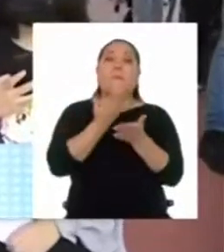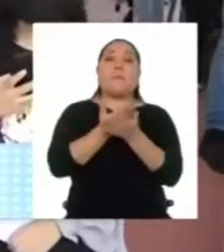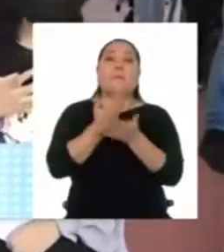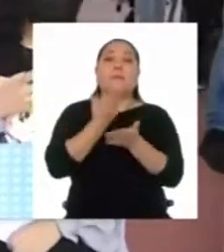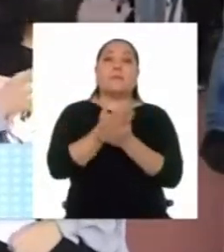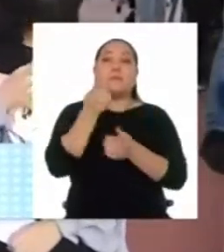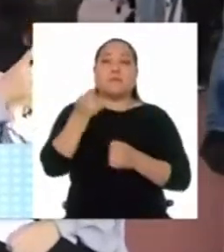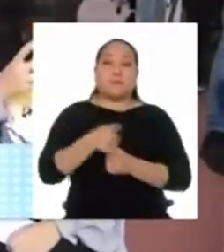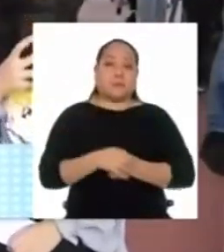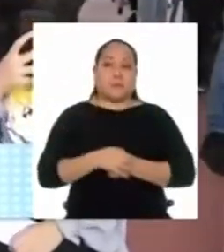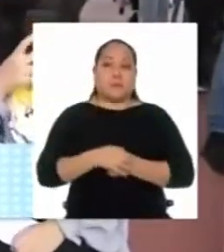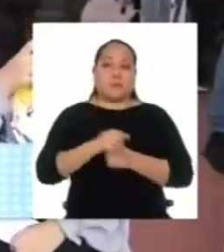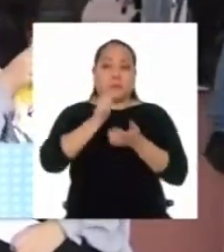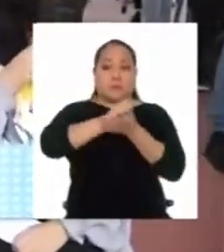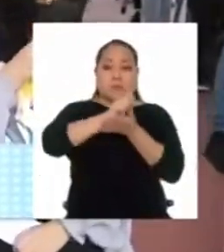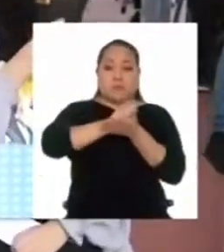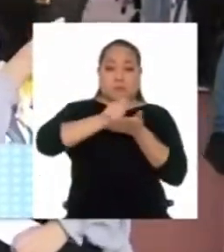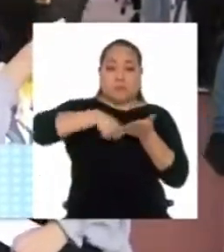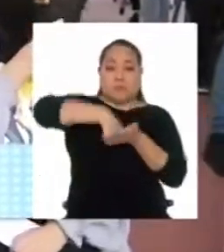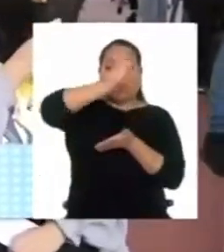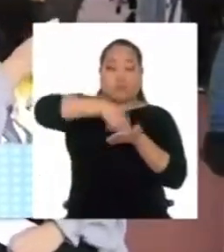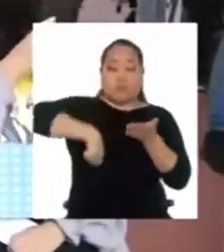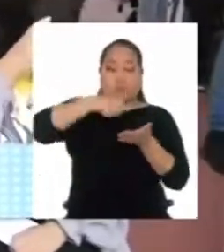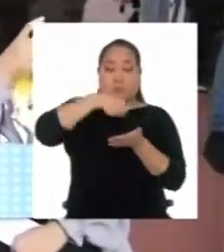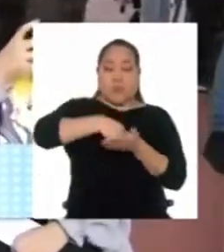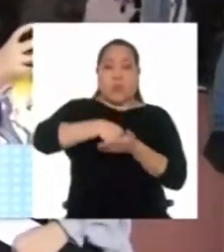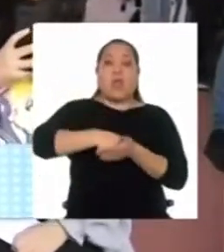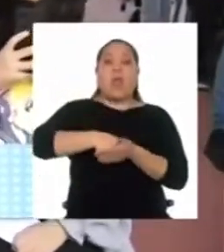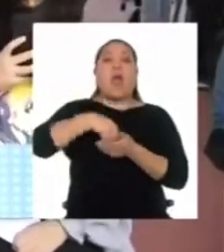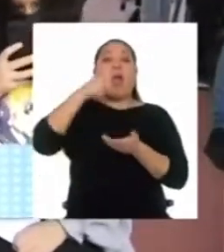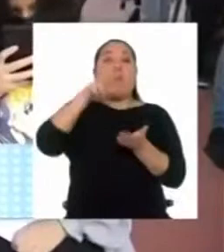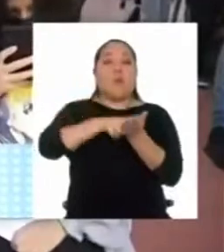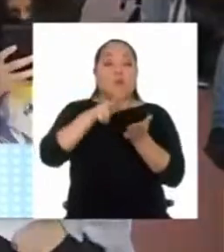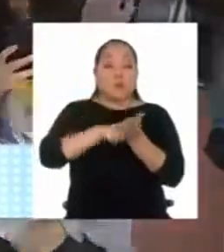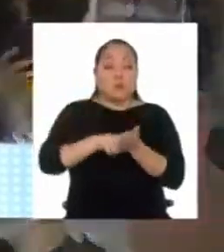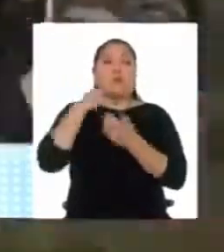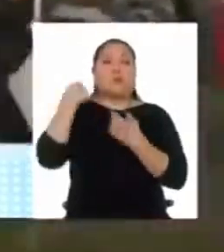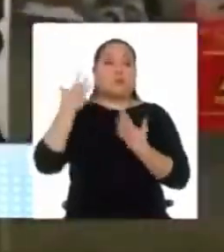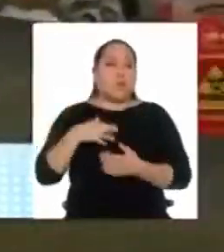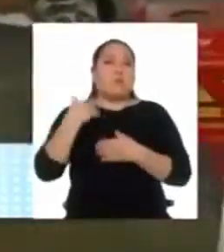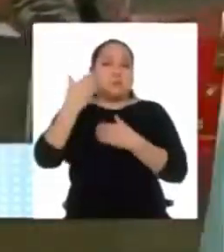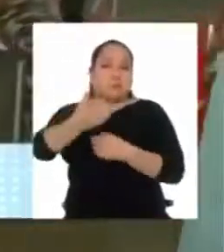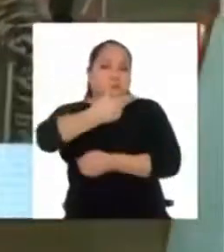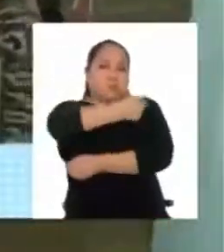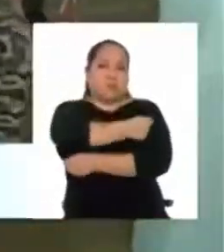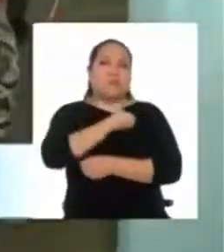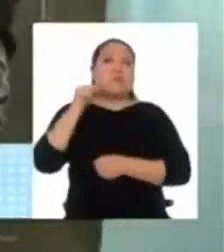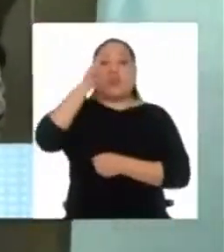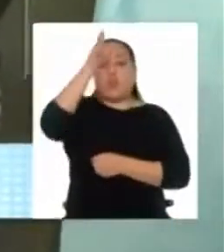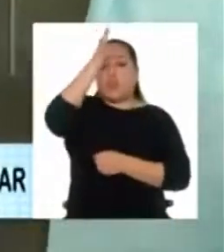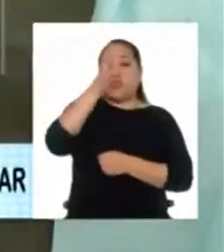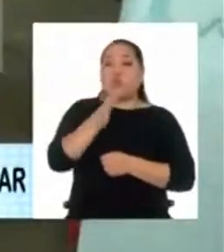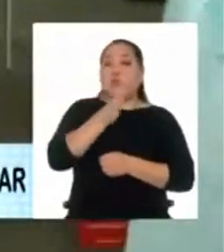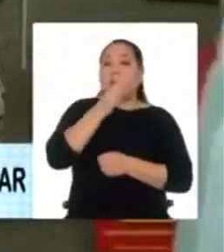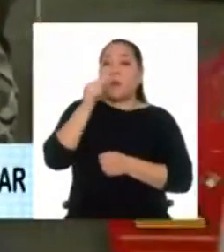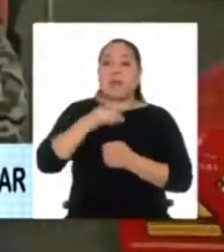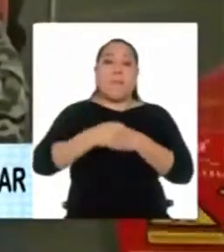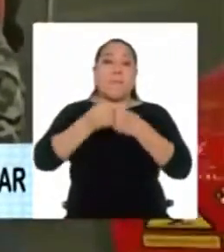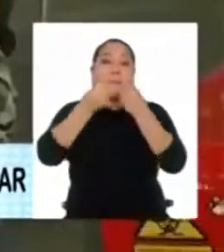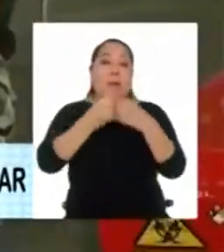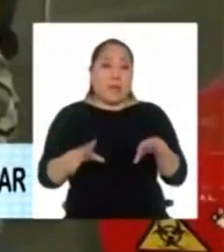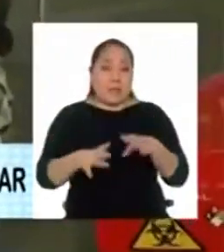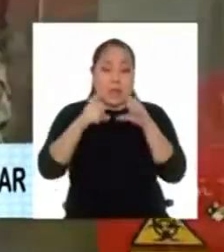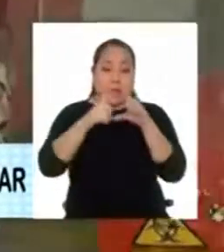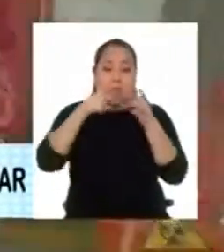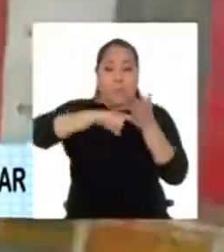verificación, se llena la hoja de consentimiento informado que la va a firmar y procederemos con la vacuna. Los padres que extraviaron el DNI